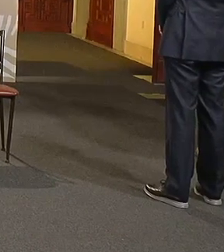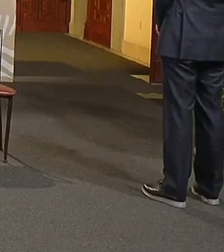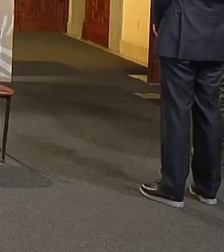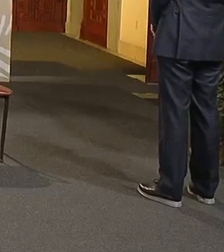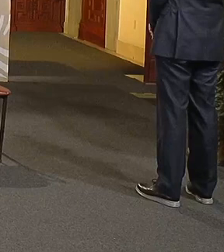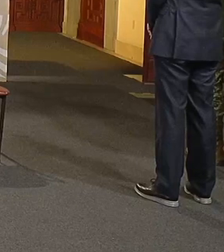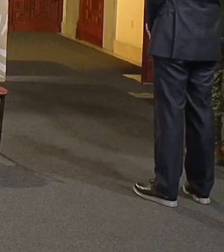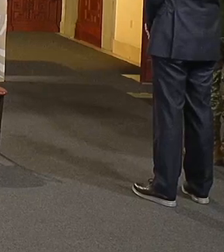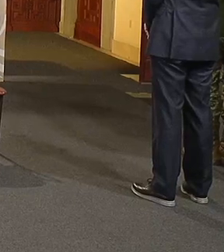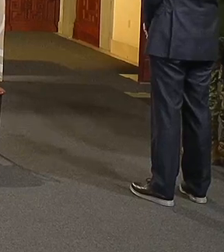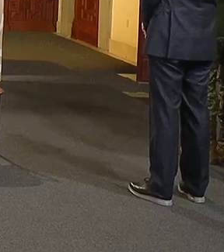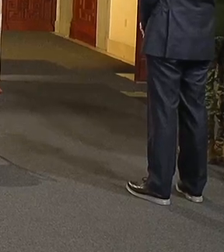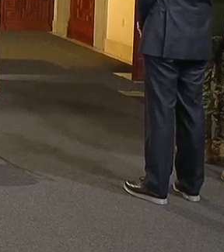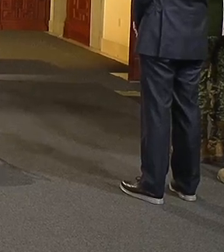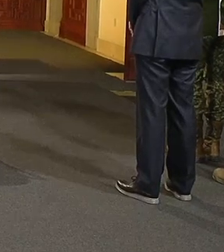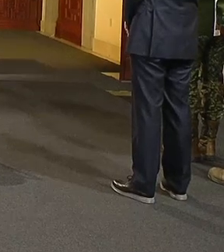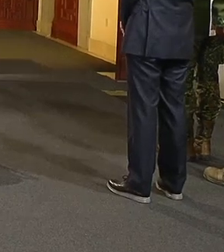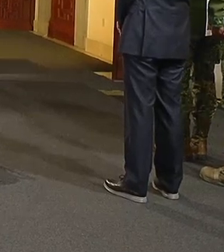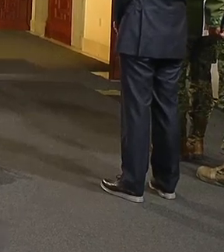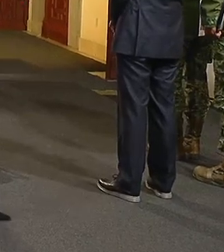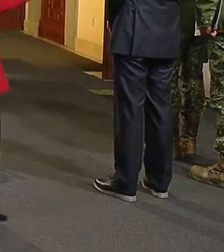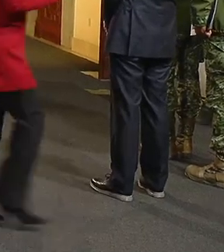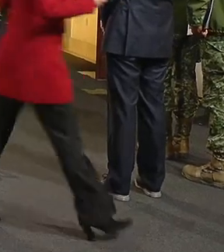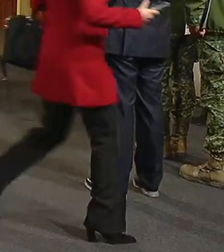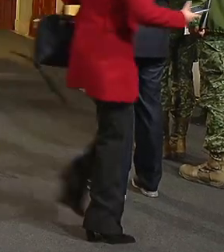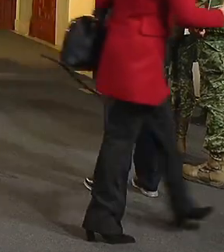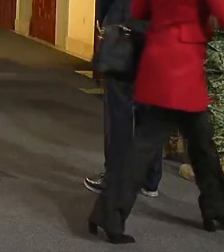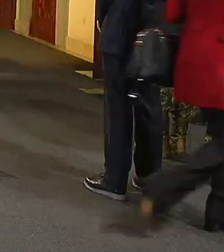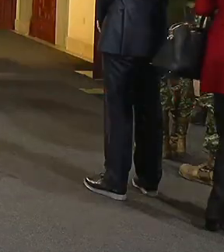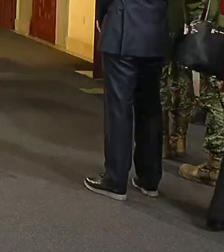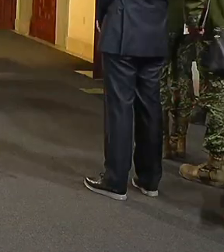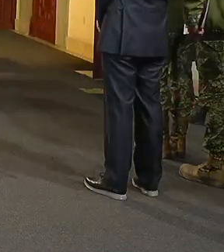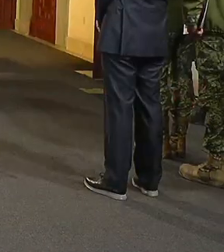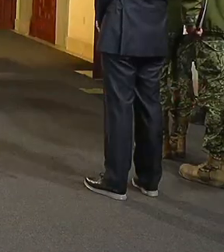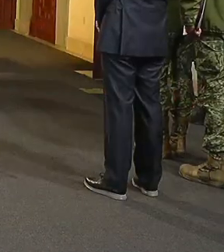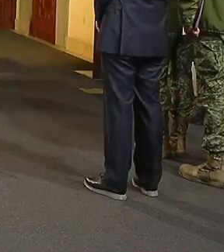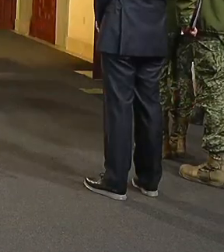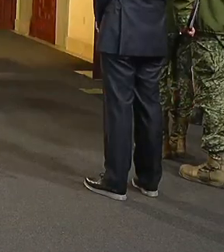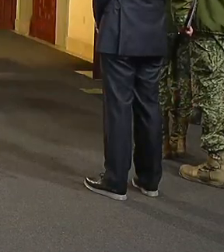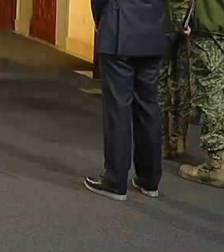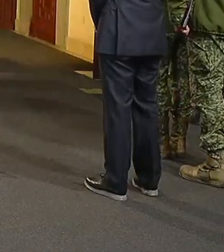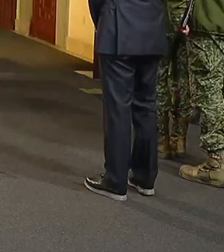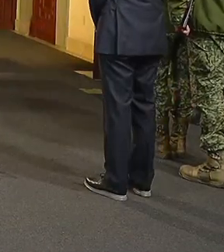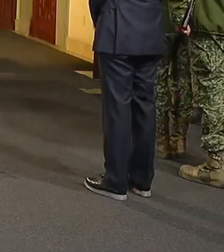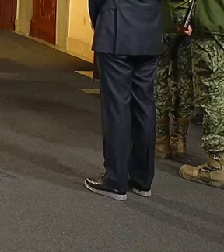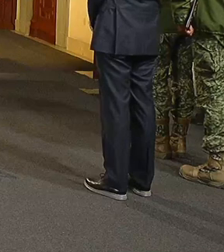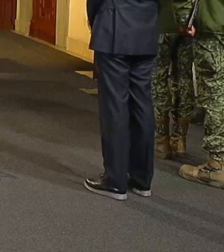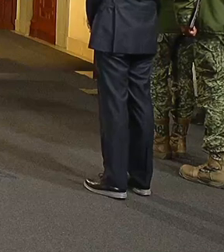¿Qué